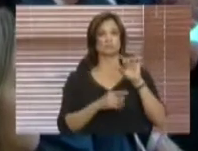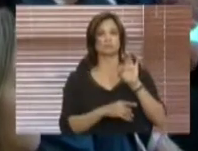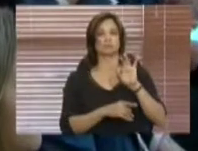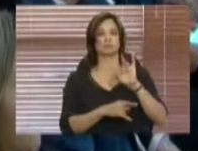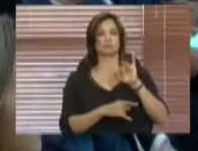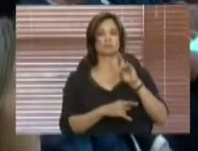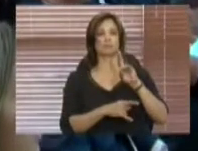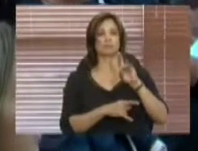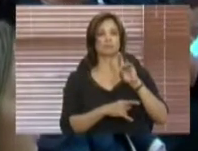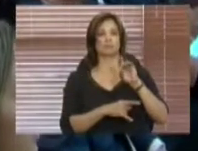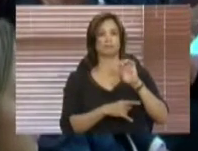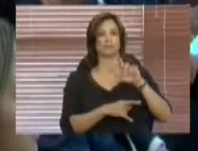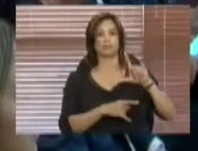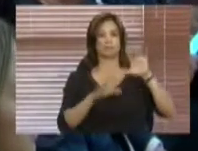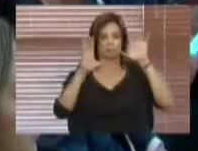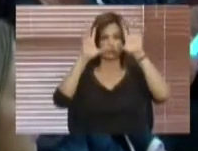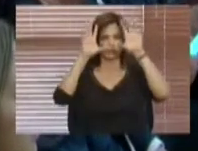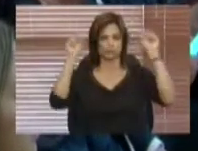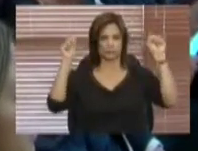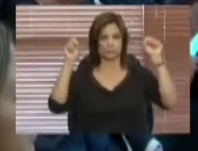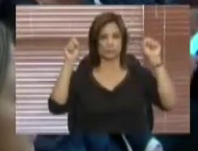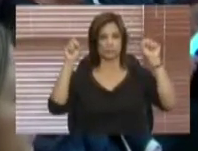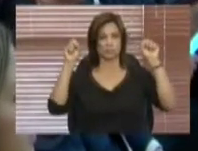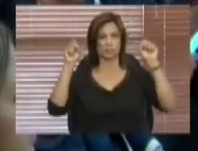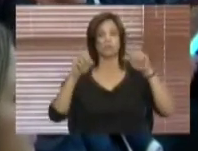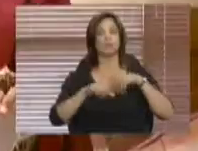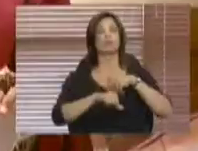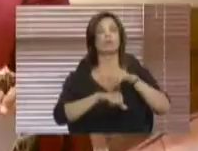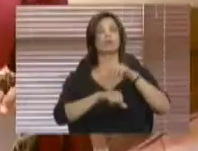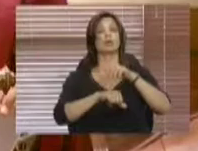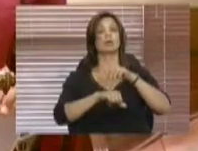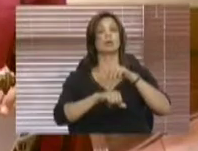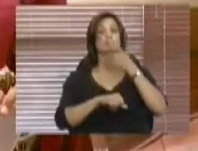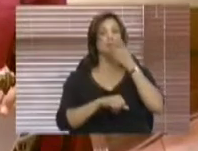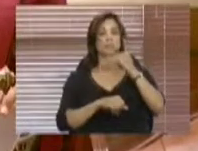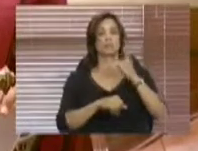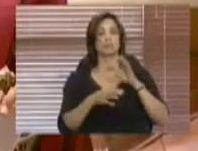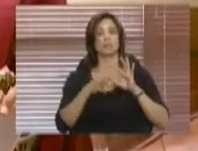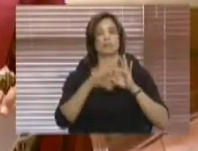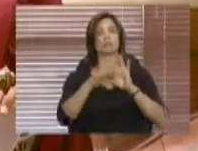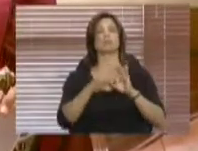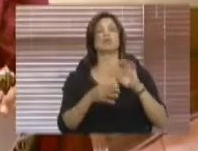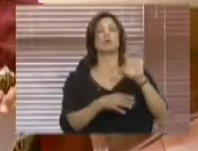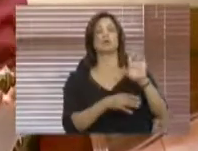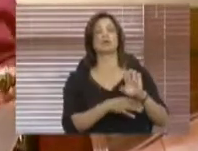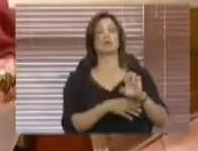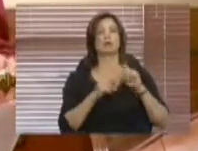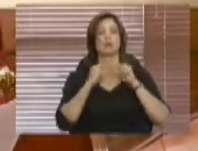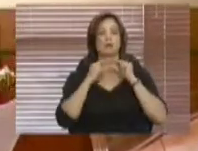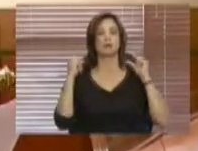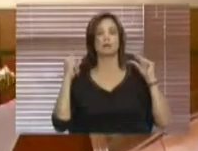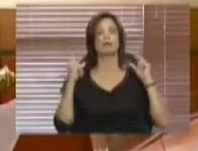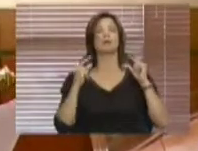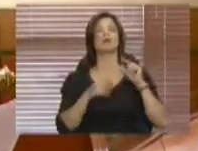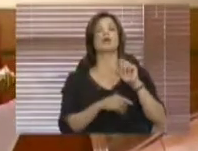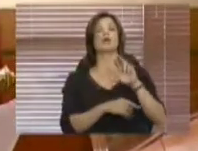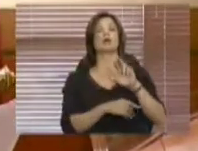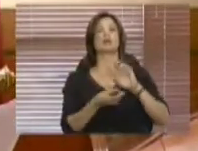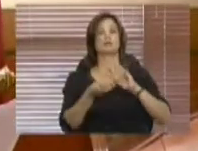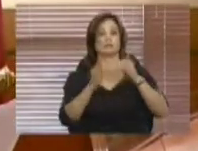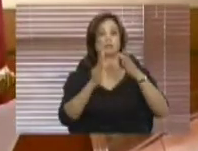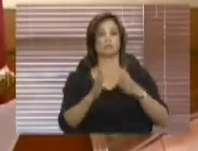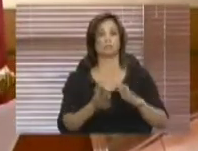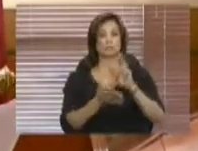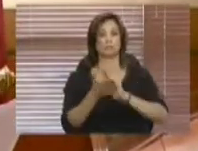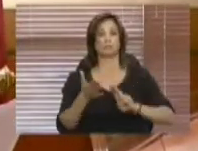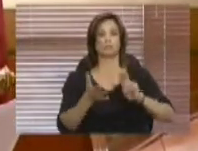Merán, presidente del Consejo Dominicano de la Unidad Evangélica, padre Alonso, rector